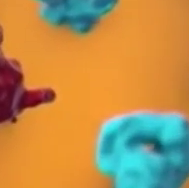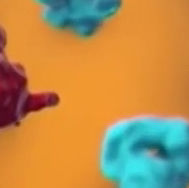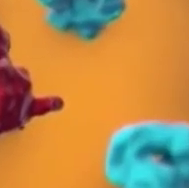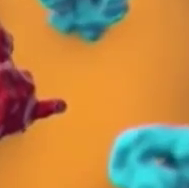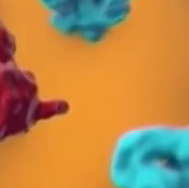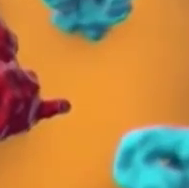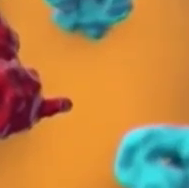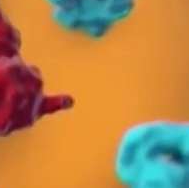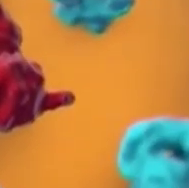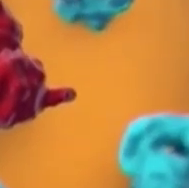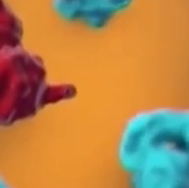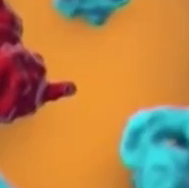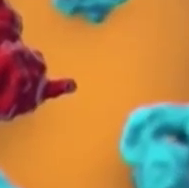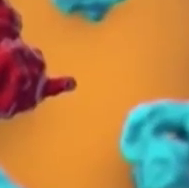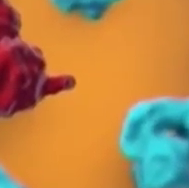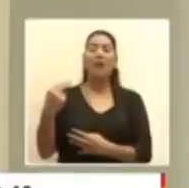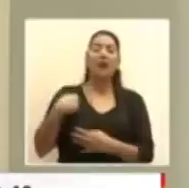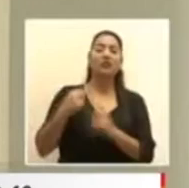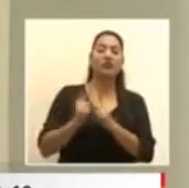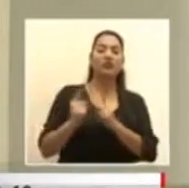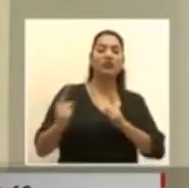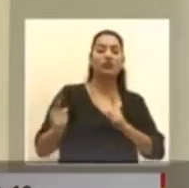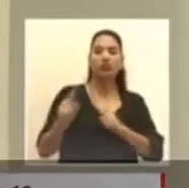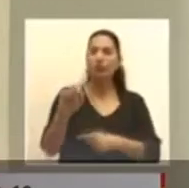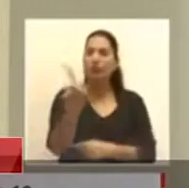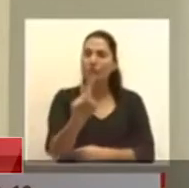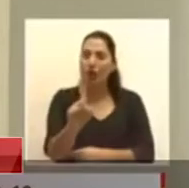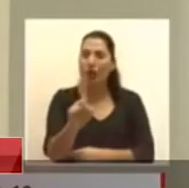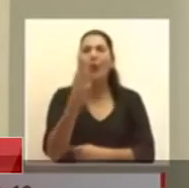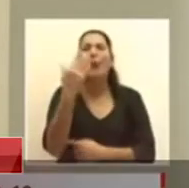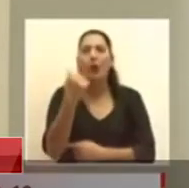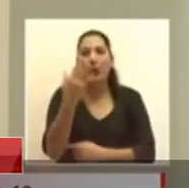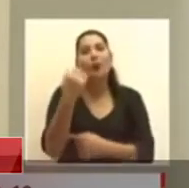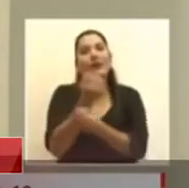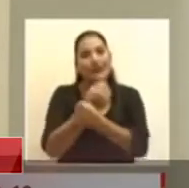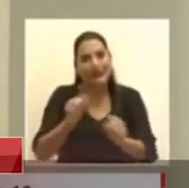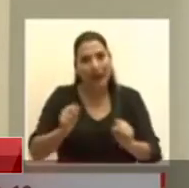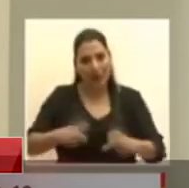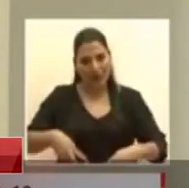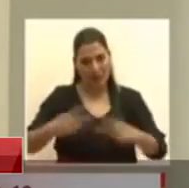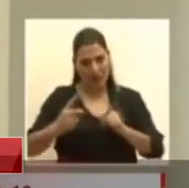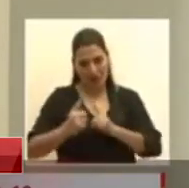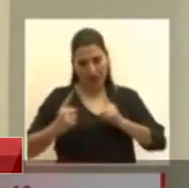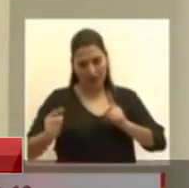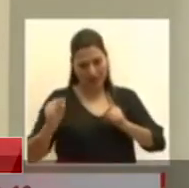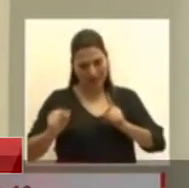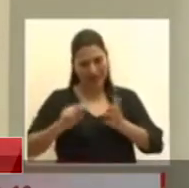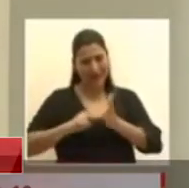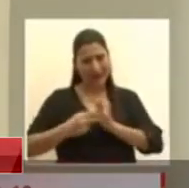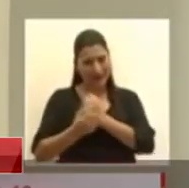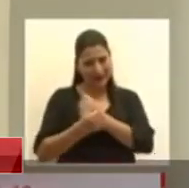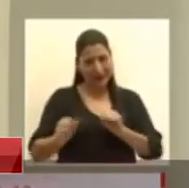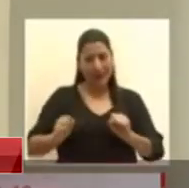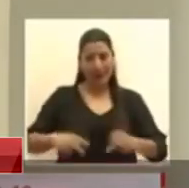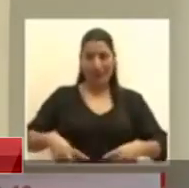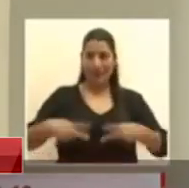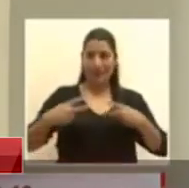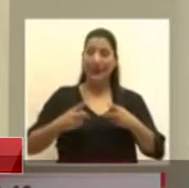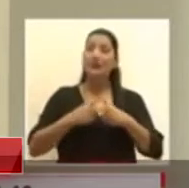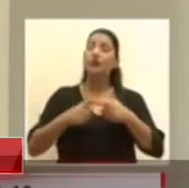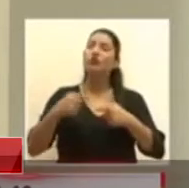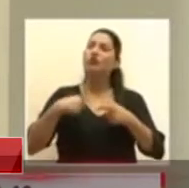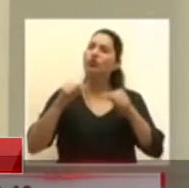que estamos guardando la distancia, es porque salva vidas. Entonces, de verdad que sigo haciendo ese llamado a la población a que